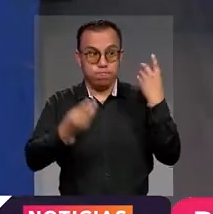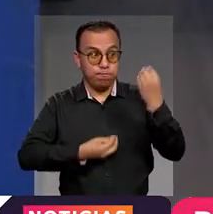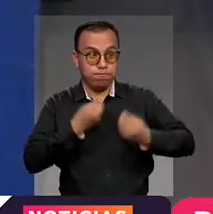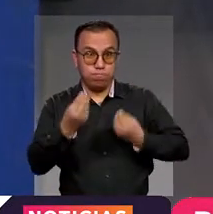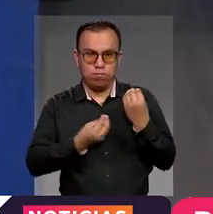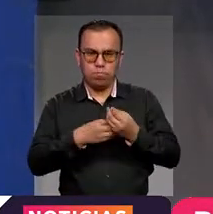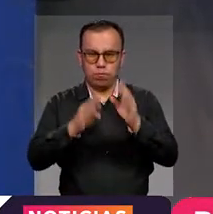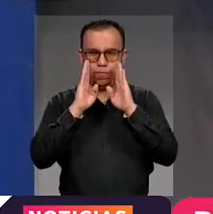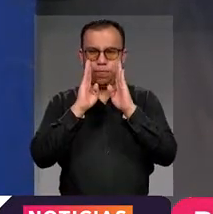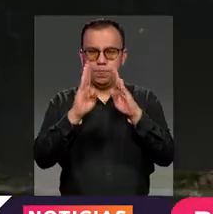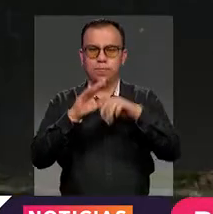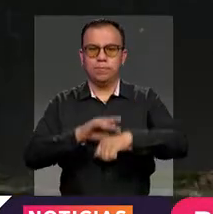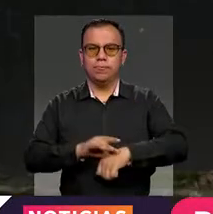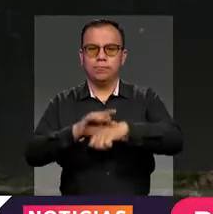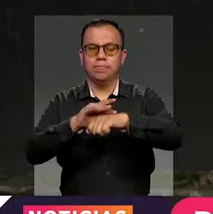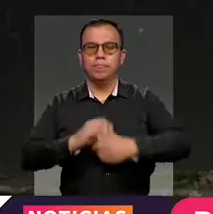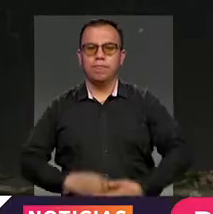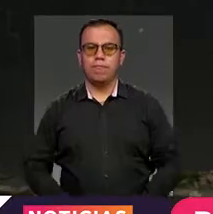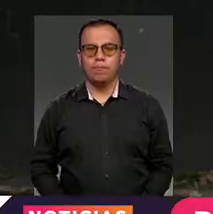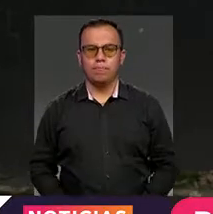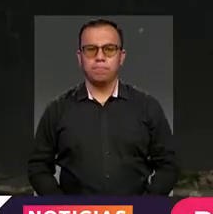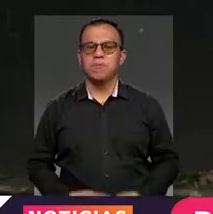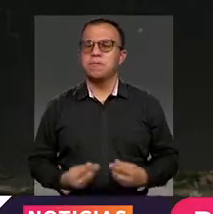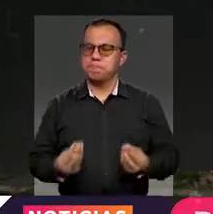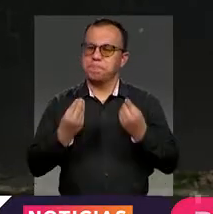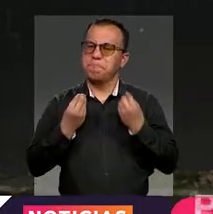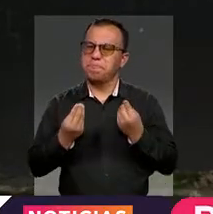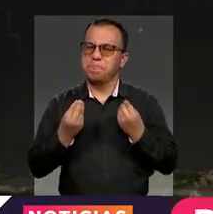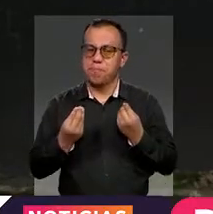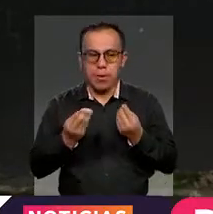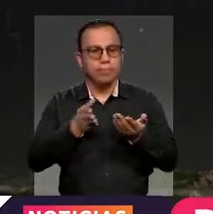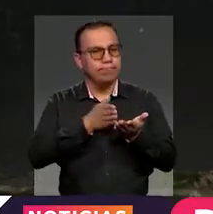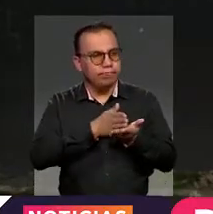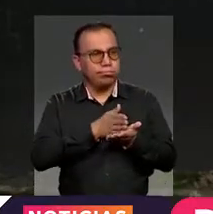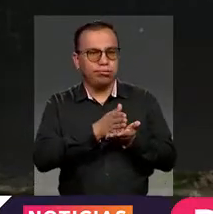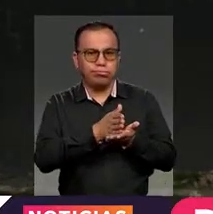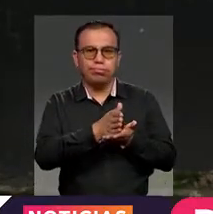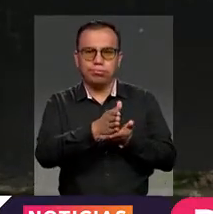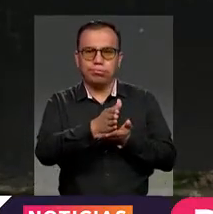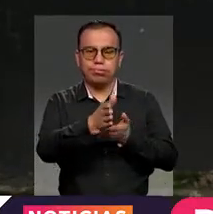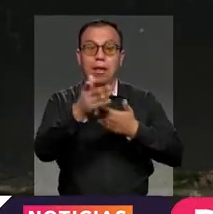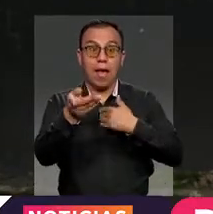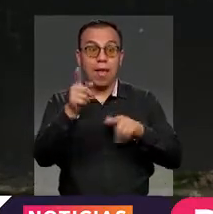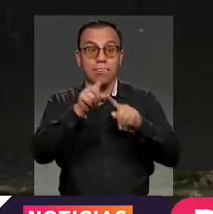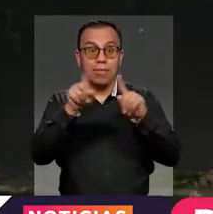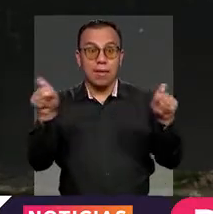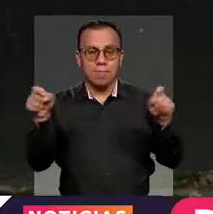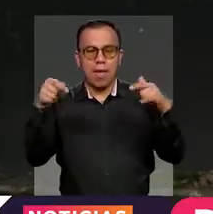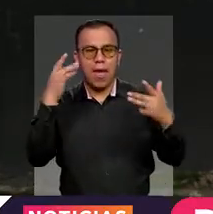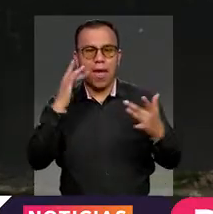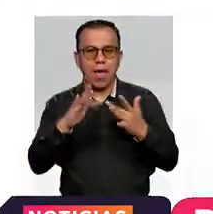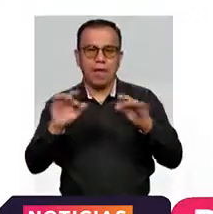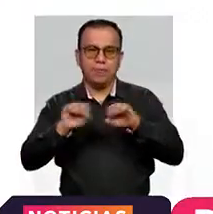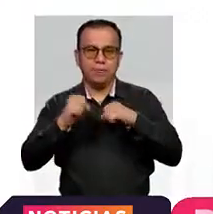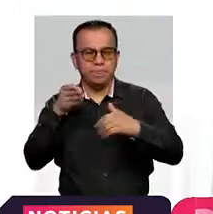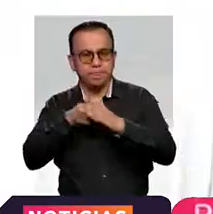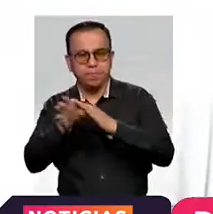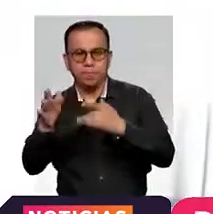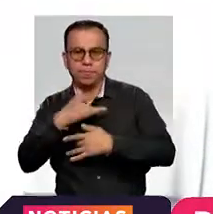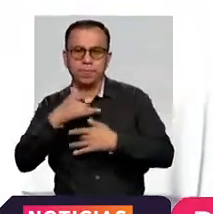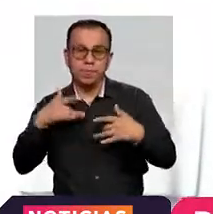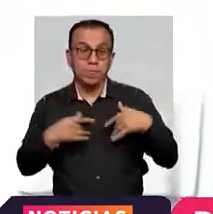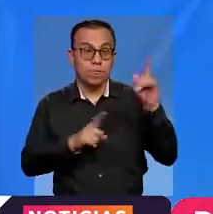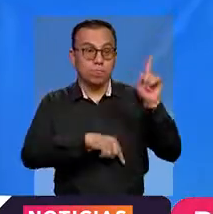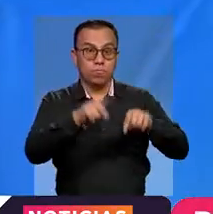jornadas de atención médica. Para que permanentemente exista el acceso a la salud. Algunos